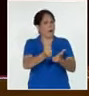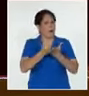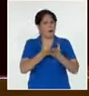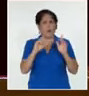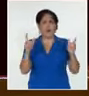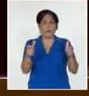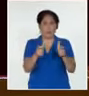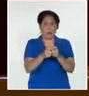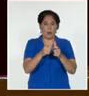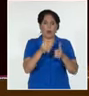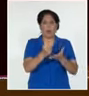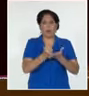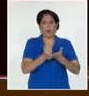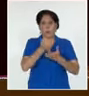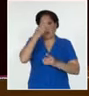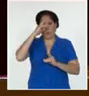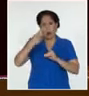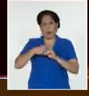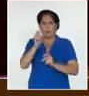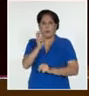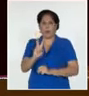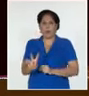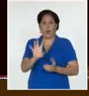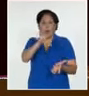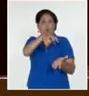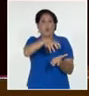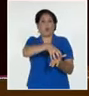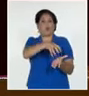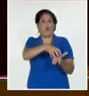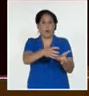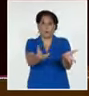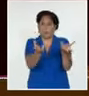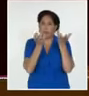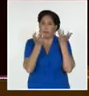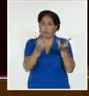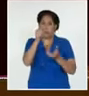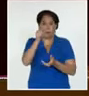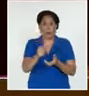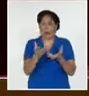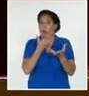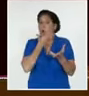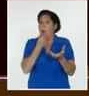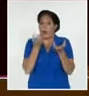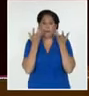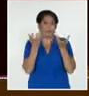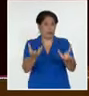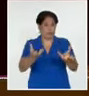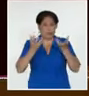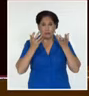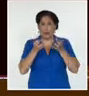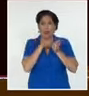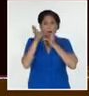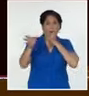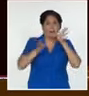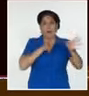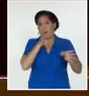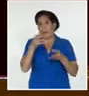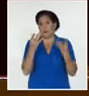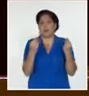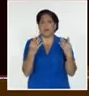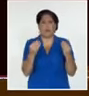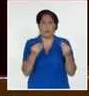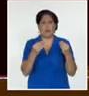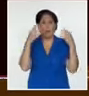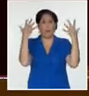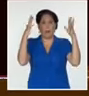con Cuba y Venezuela en un lugar desbordado de un público muy joven que vitoreaba las más bellas consignas y